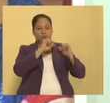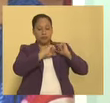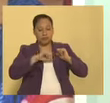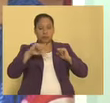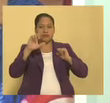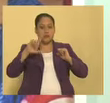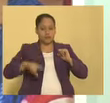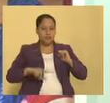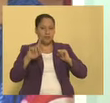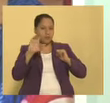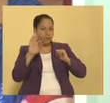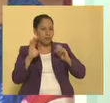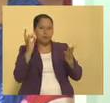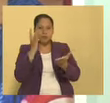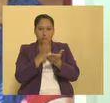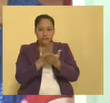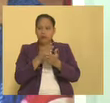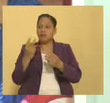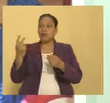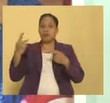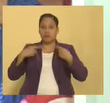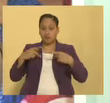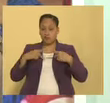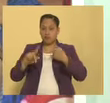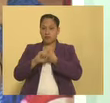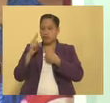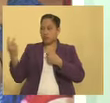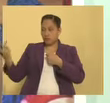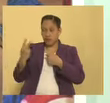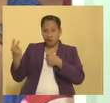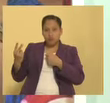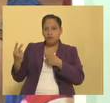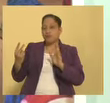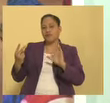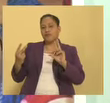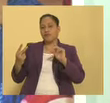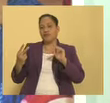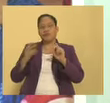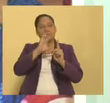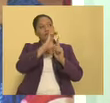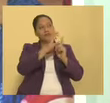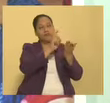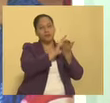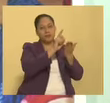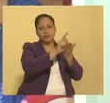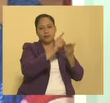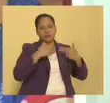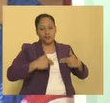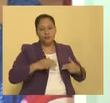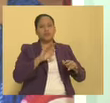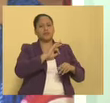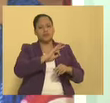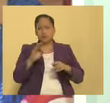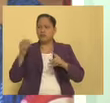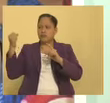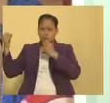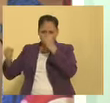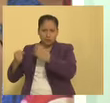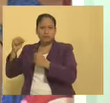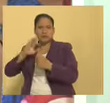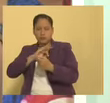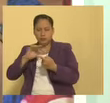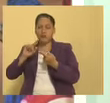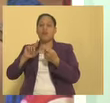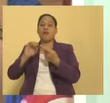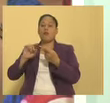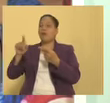Federal. Asuntos entre particulares, el caso que tú me dices, proceden las lesiones, procede el abandono de personas,